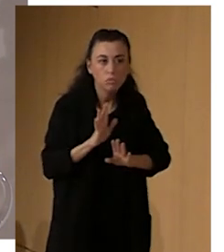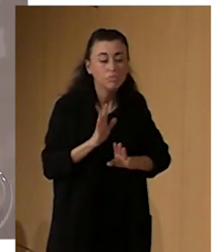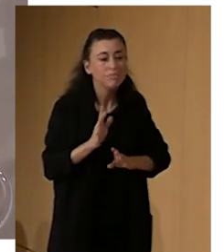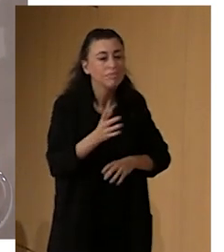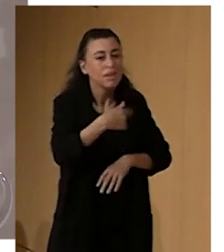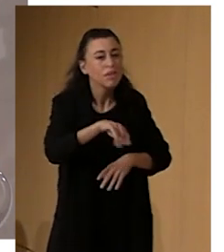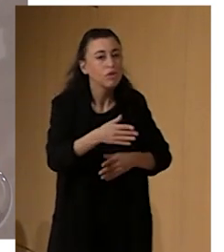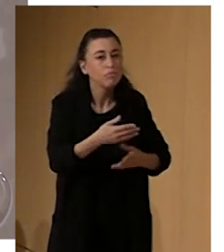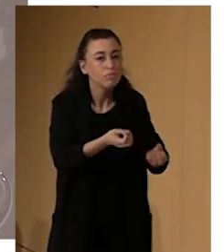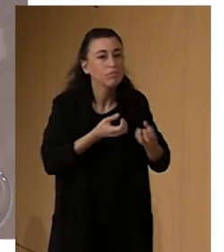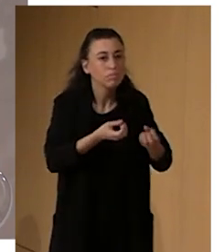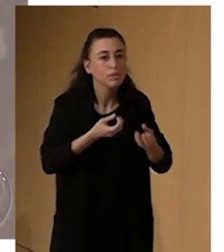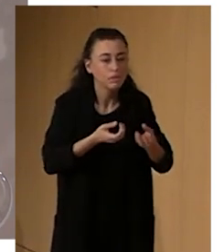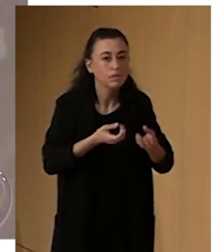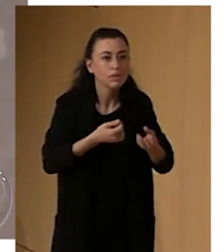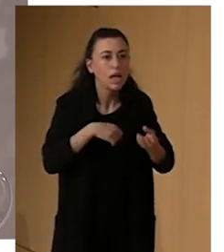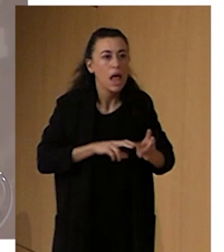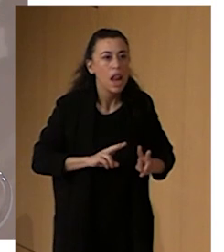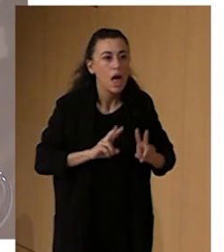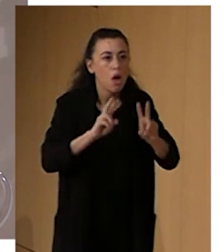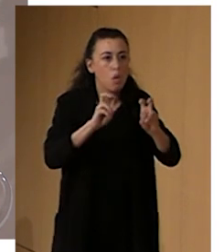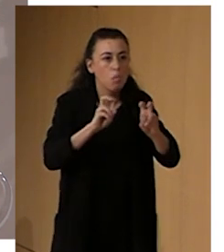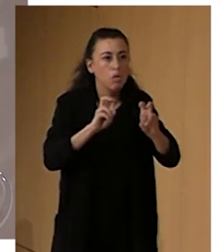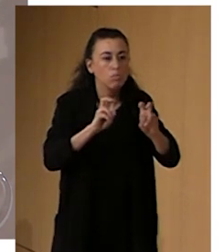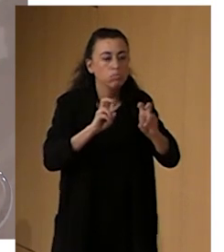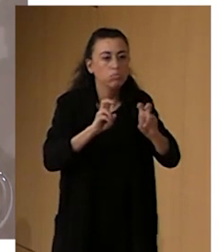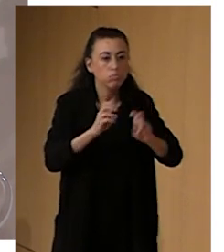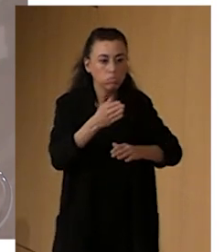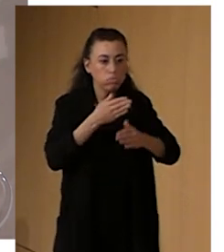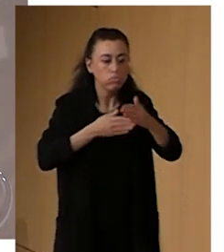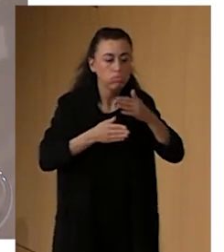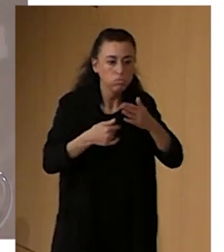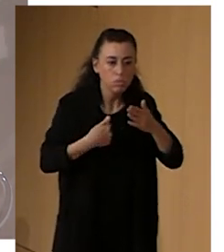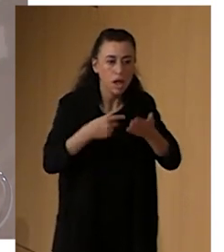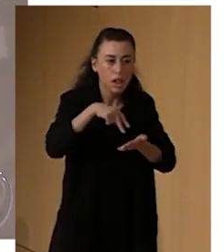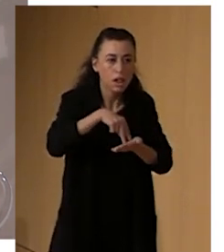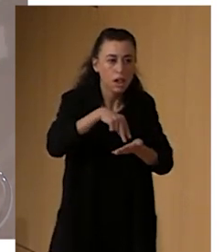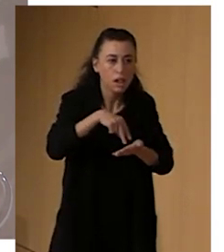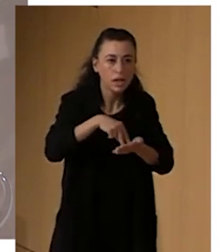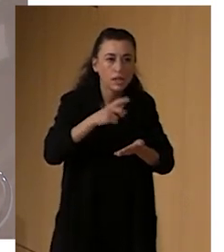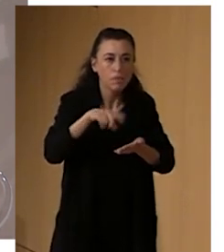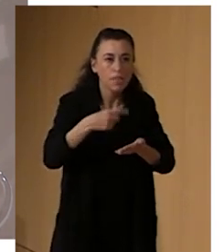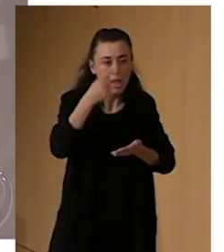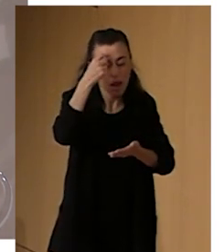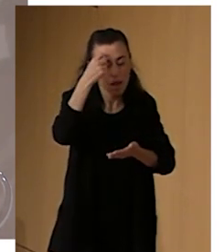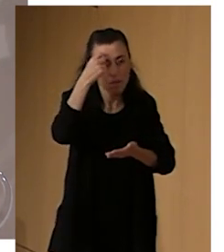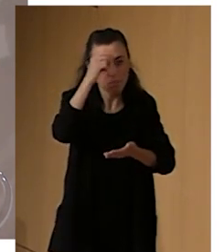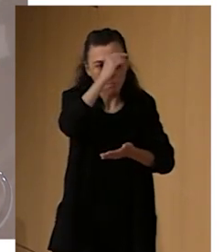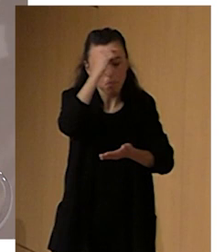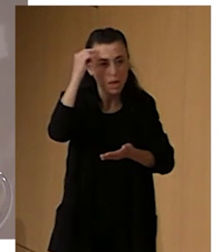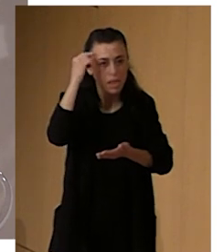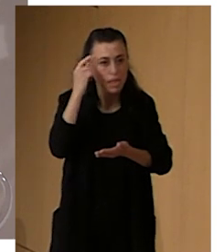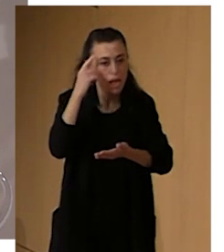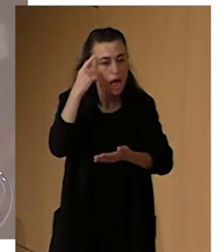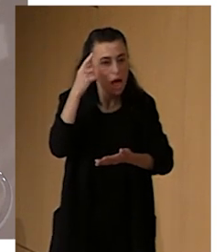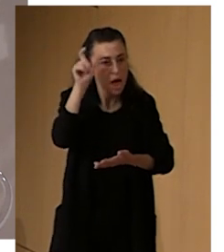entender mejor la obra entrando dentro de la obra y entender mejor la obra entrando dentro de la de la mente del artista Y entonces hicimos